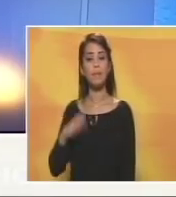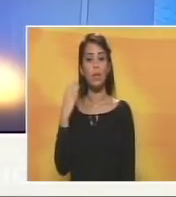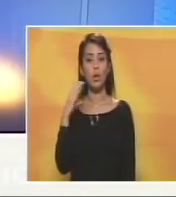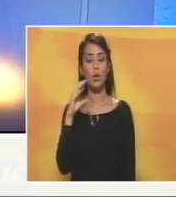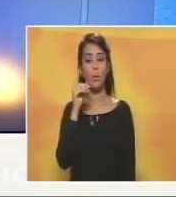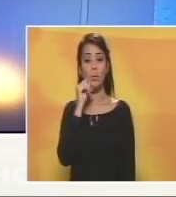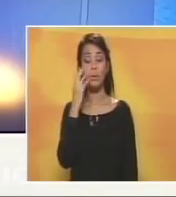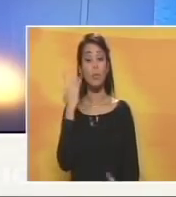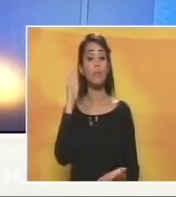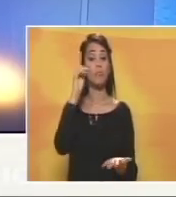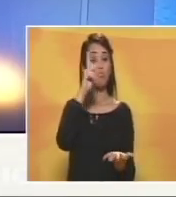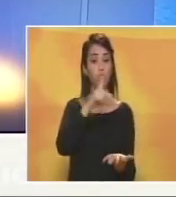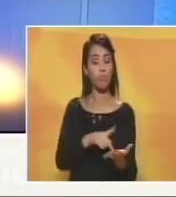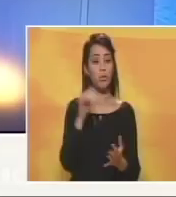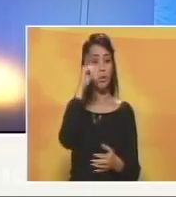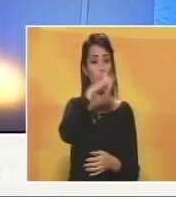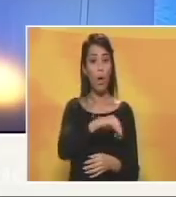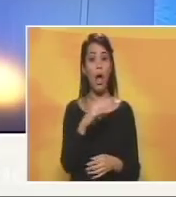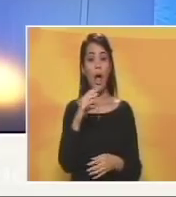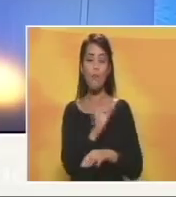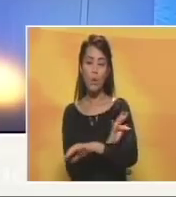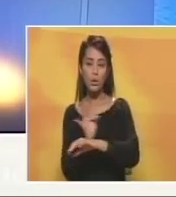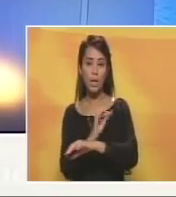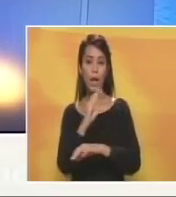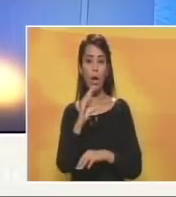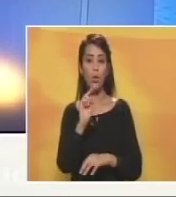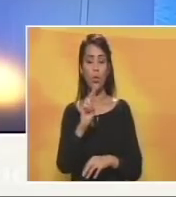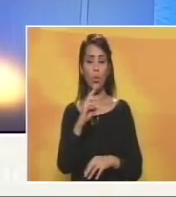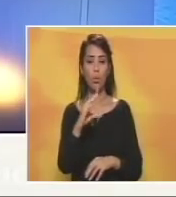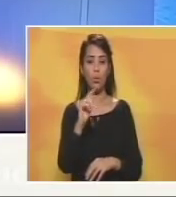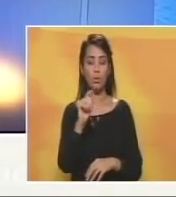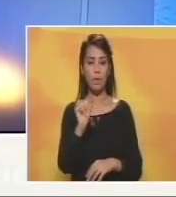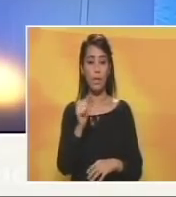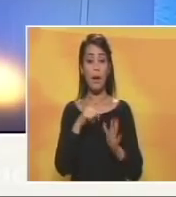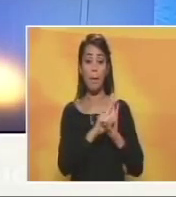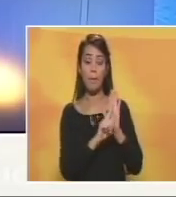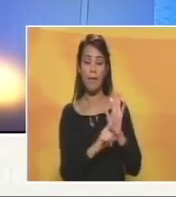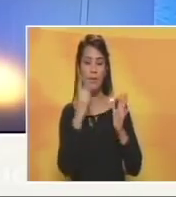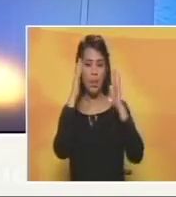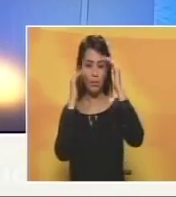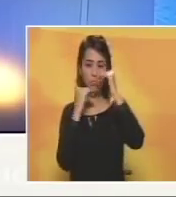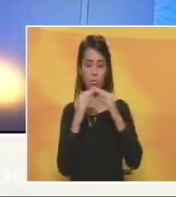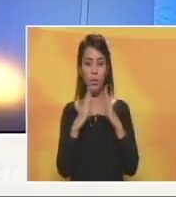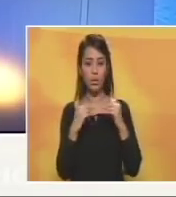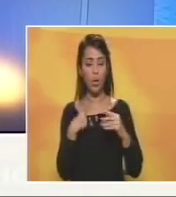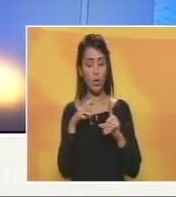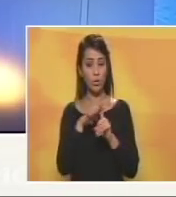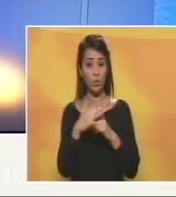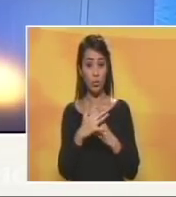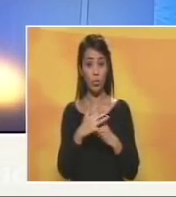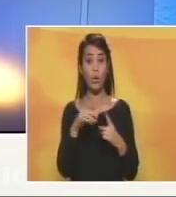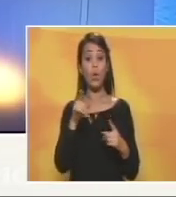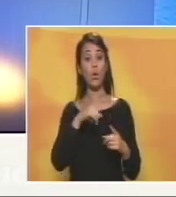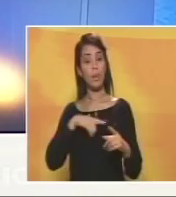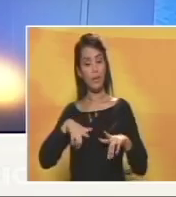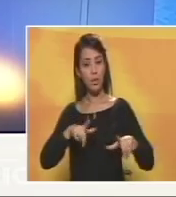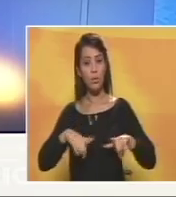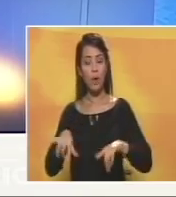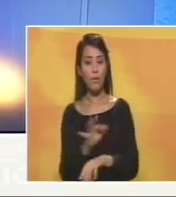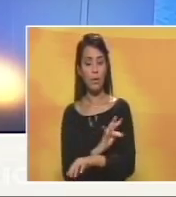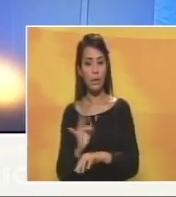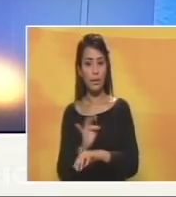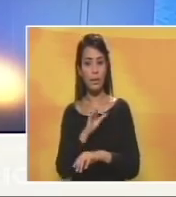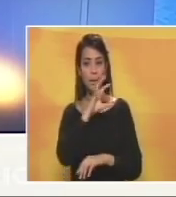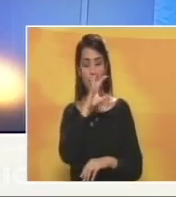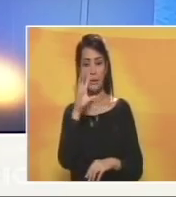Manuel Santos, viaja este jueves a Cúcuta, donde anunciará nuevas medidas dirigidas a atender la situación en esta ciudad fronteriza y otras zonas del país